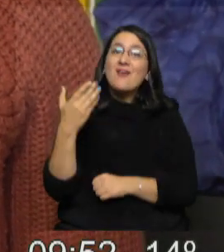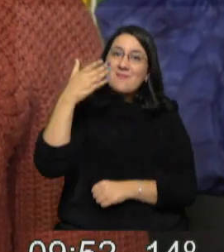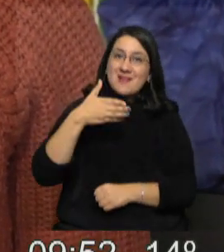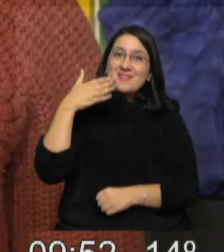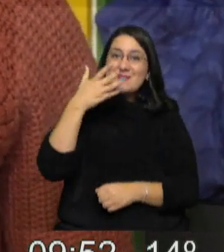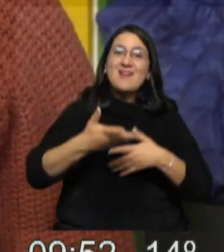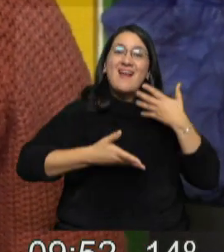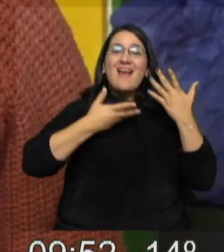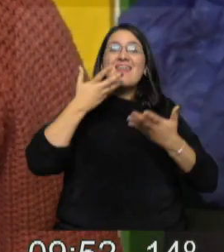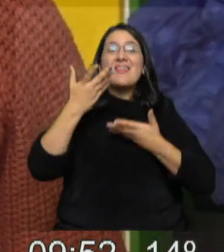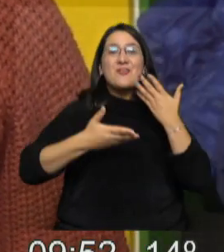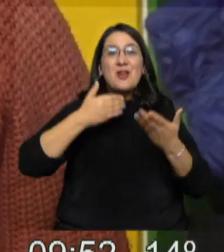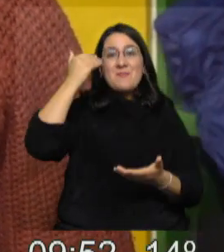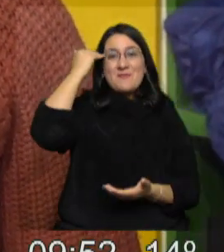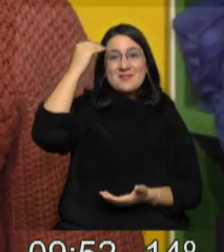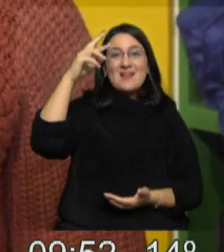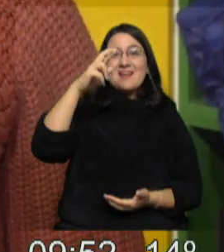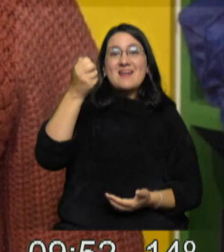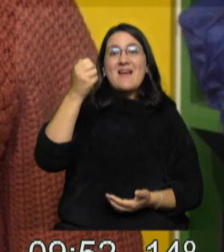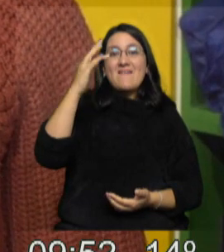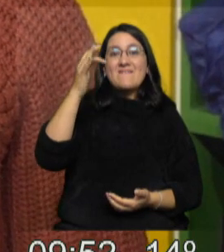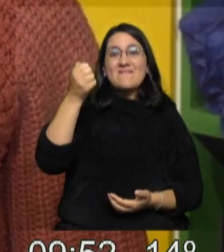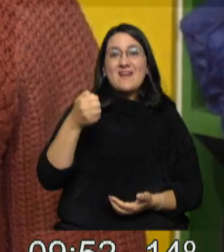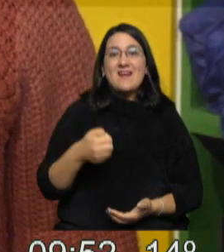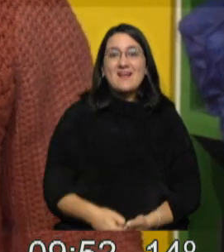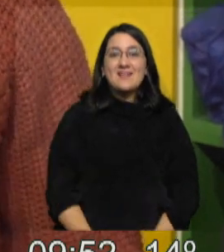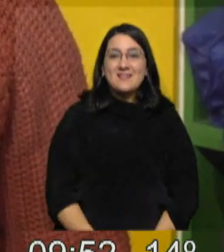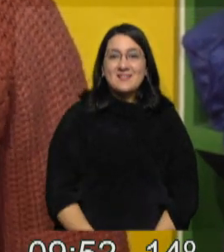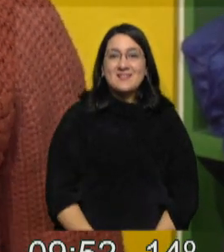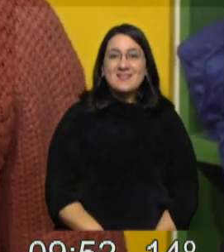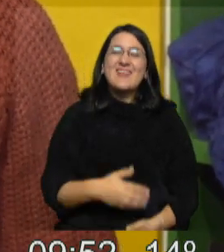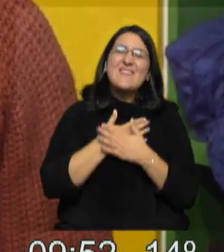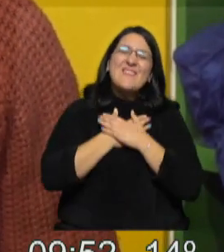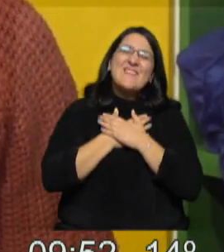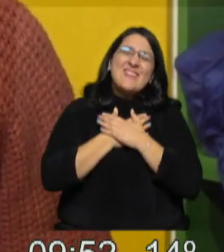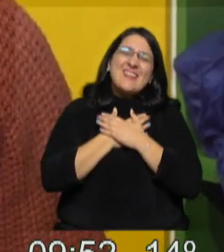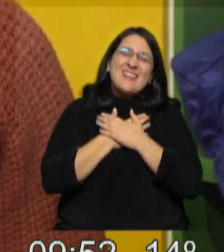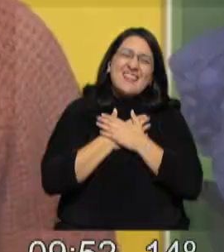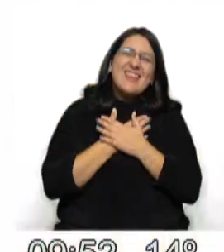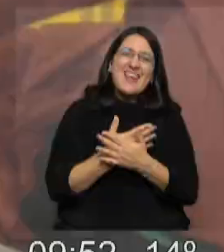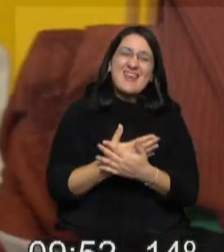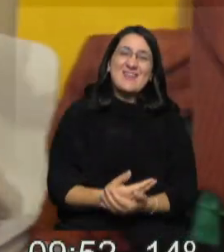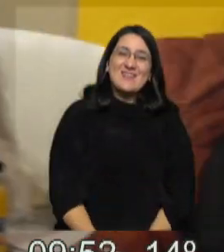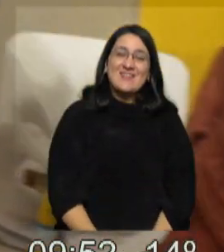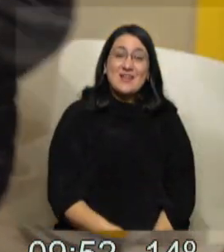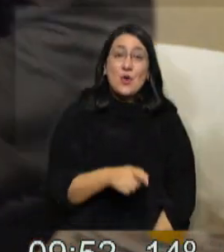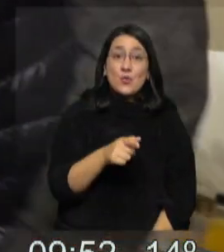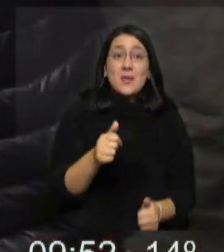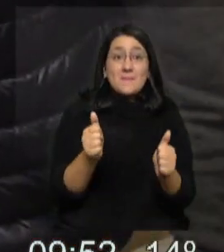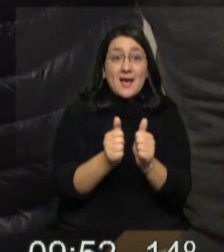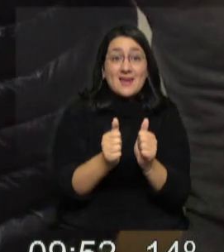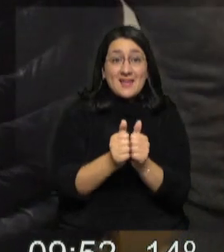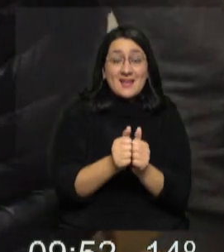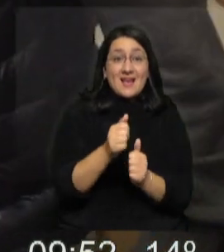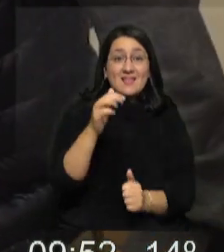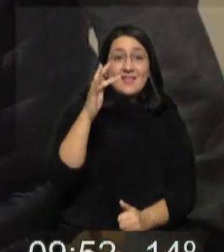acá con el profesor Rafa Antoñaza, lo quiero mucho. Ah, la señora, ¿usted es pareja de Tito?